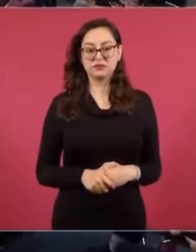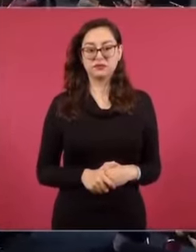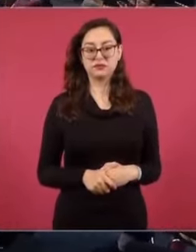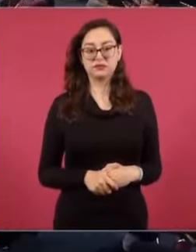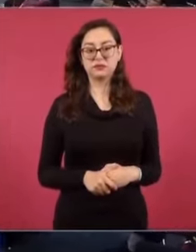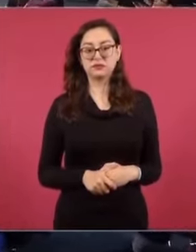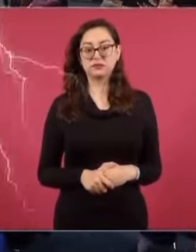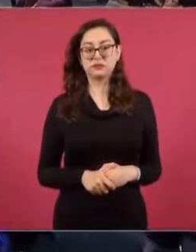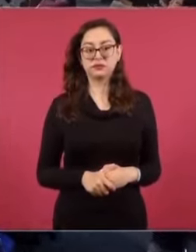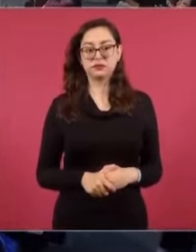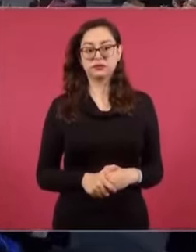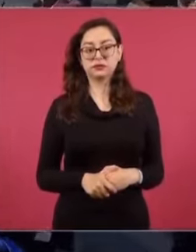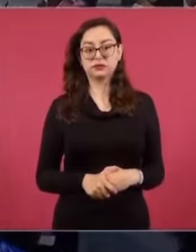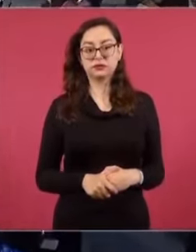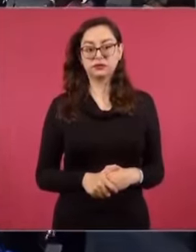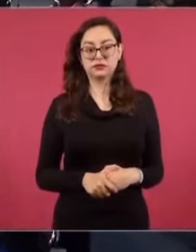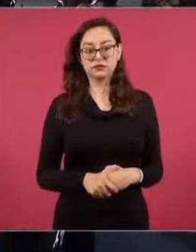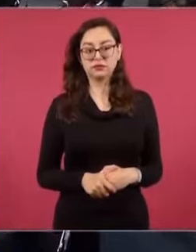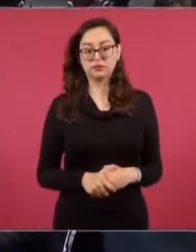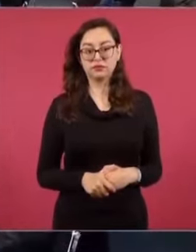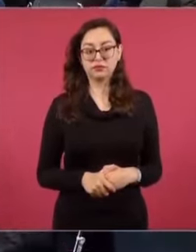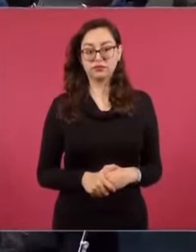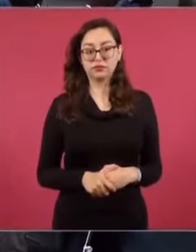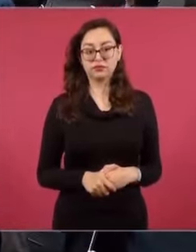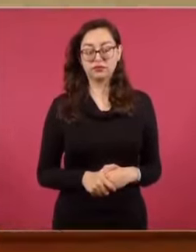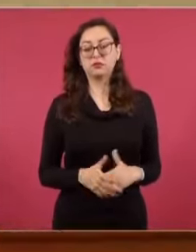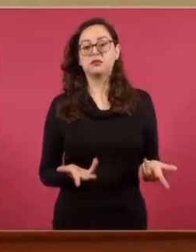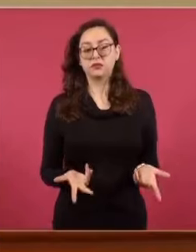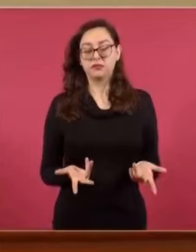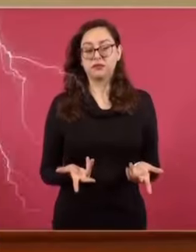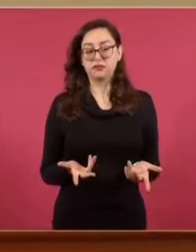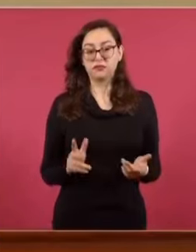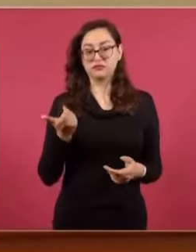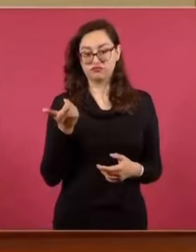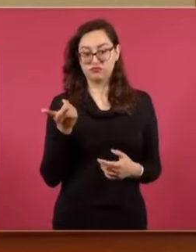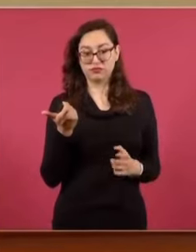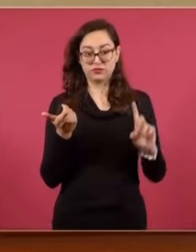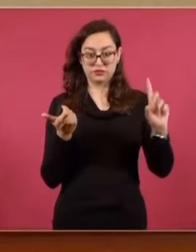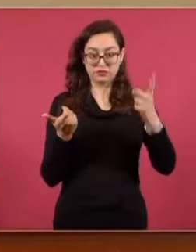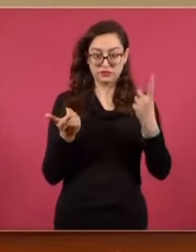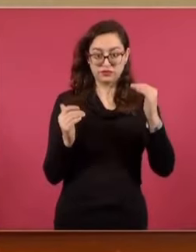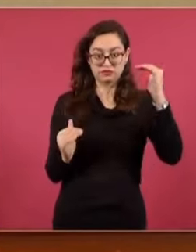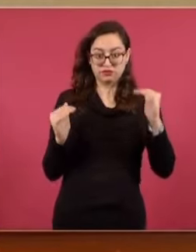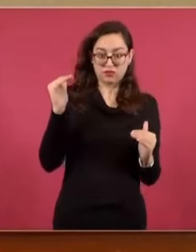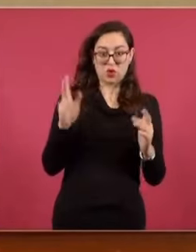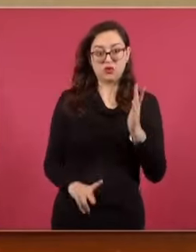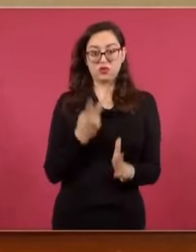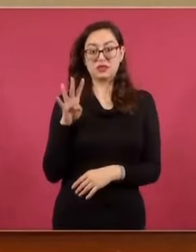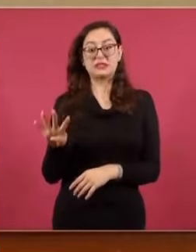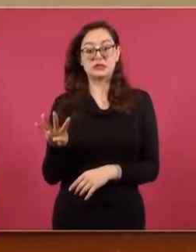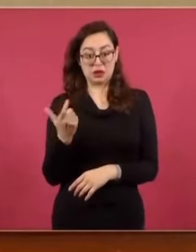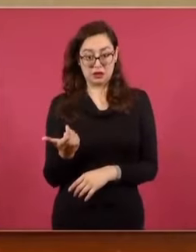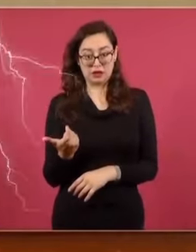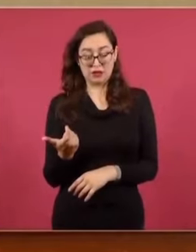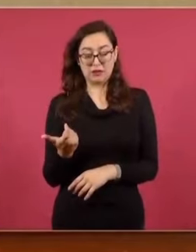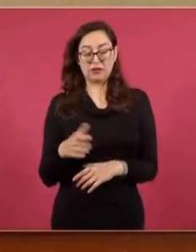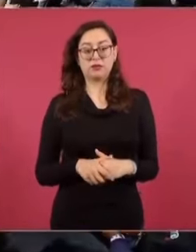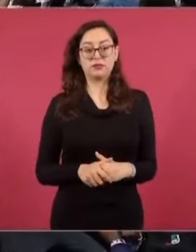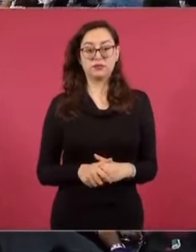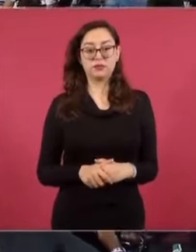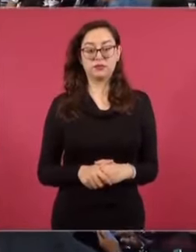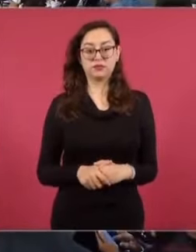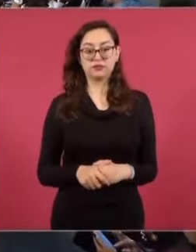por alcanzar los 20 pesos? 19, sí. 55, bajó, estaba en 19.70, pero... Sí, mire, a